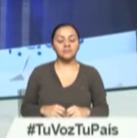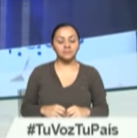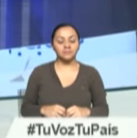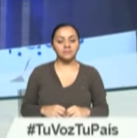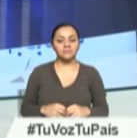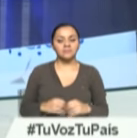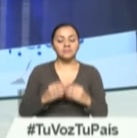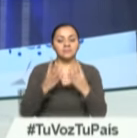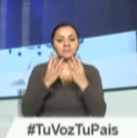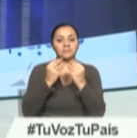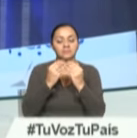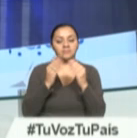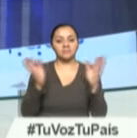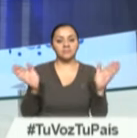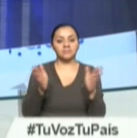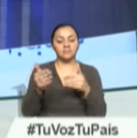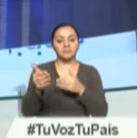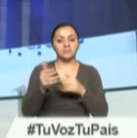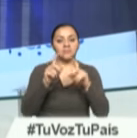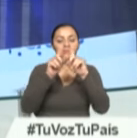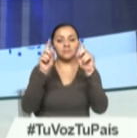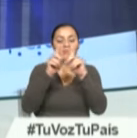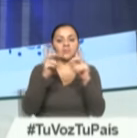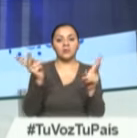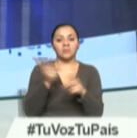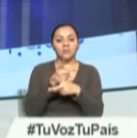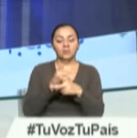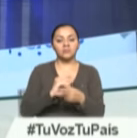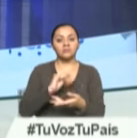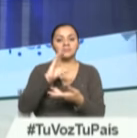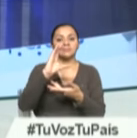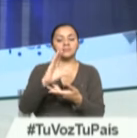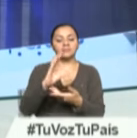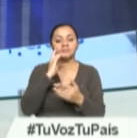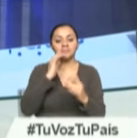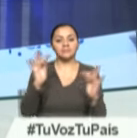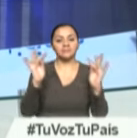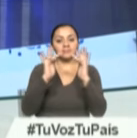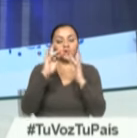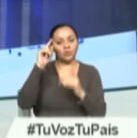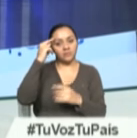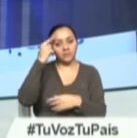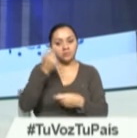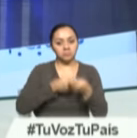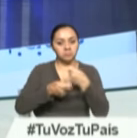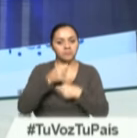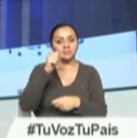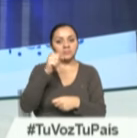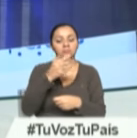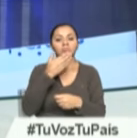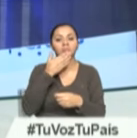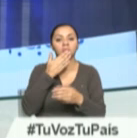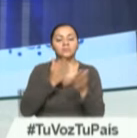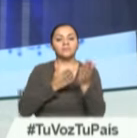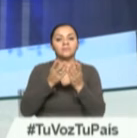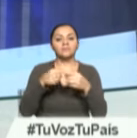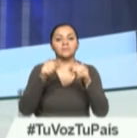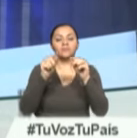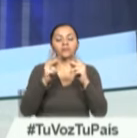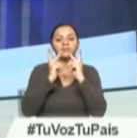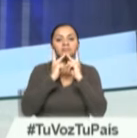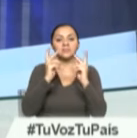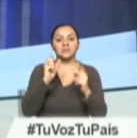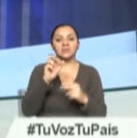Decenas de pequeños y medianos productores del país son proveedores directos del Estado, esto a través del Servicio de Contratación Pública